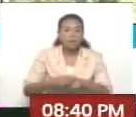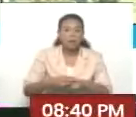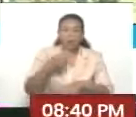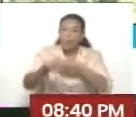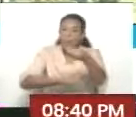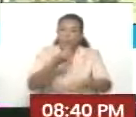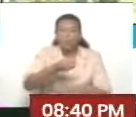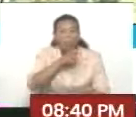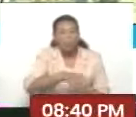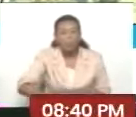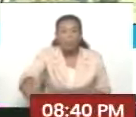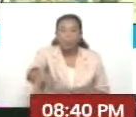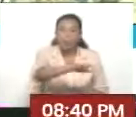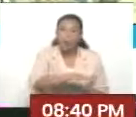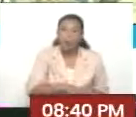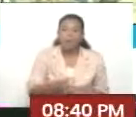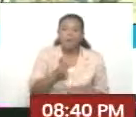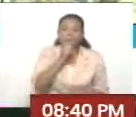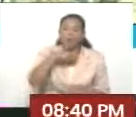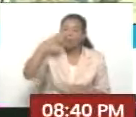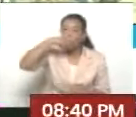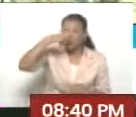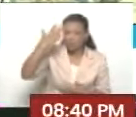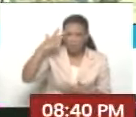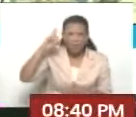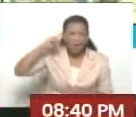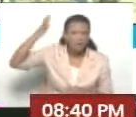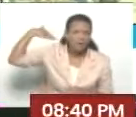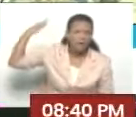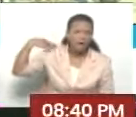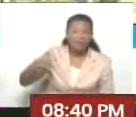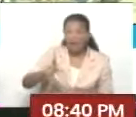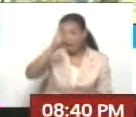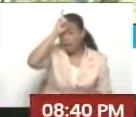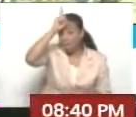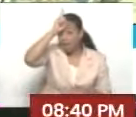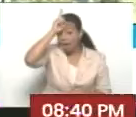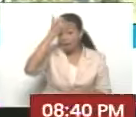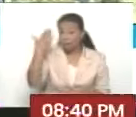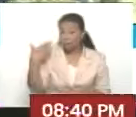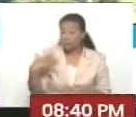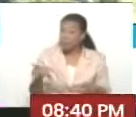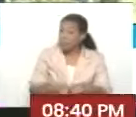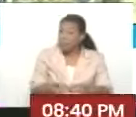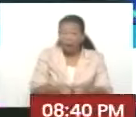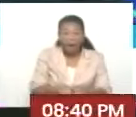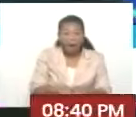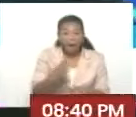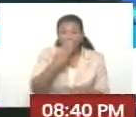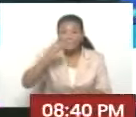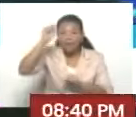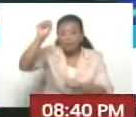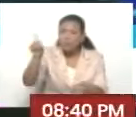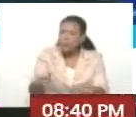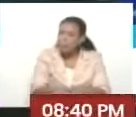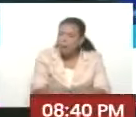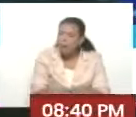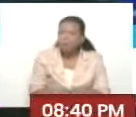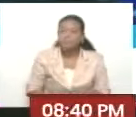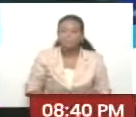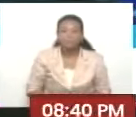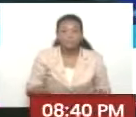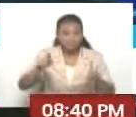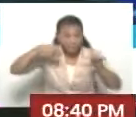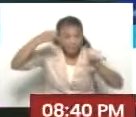cometió contra mis abuelos judíos en Alemania, en la Alemania nazi. Este es el videito, ¿no? Sí. ¿Sí se podrá